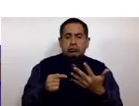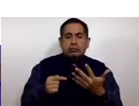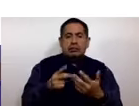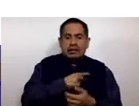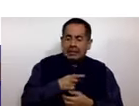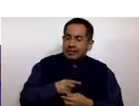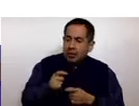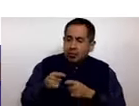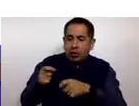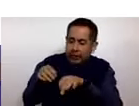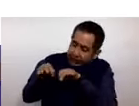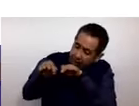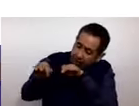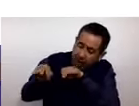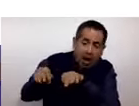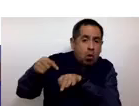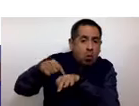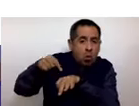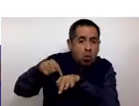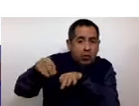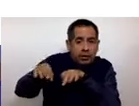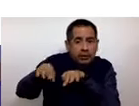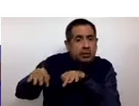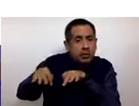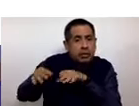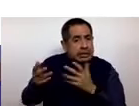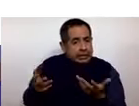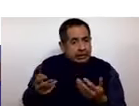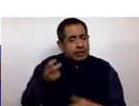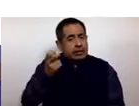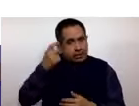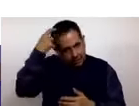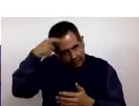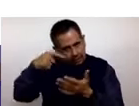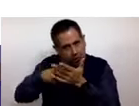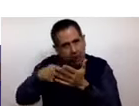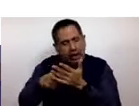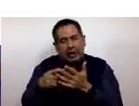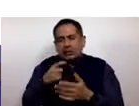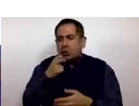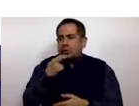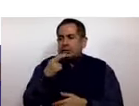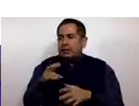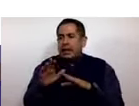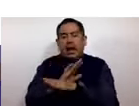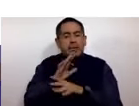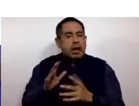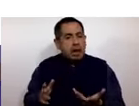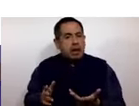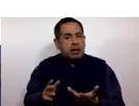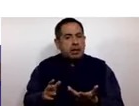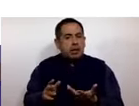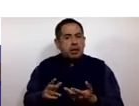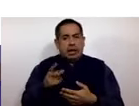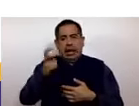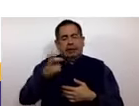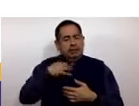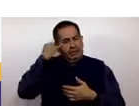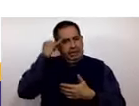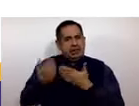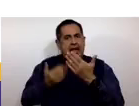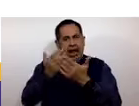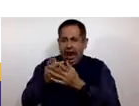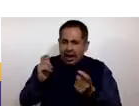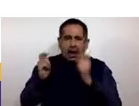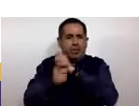llamamos trabajo, ¿no? Y creo que eso cambiaría además todo lo demás. Si incorporamos esto, yo sí, esa es mi apuesta, ¿no? Por eso estoy